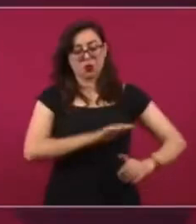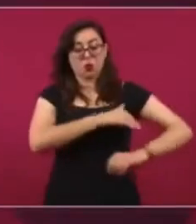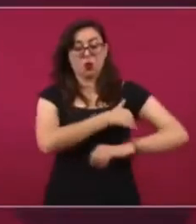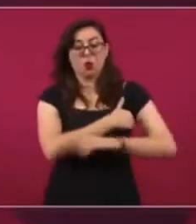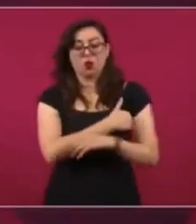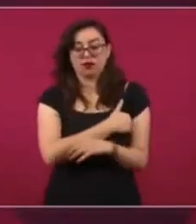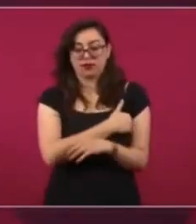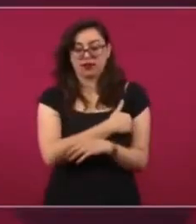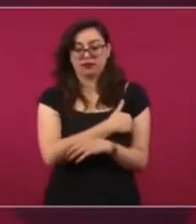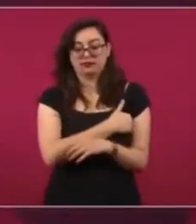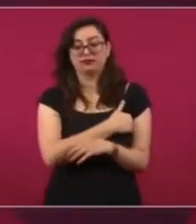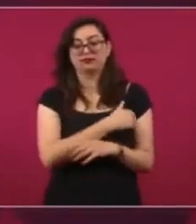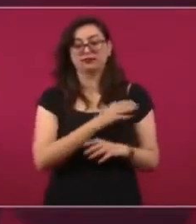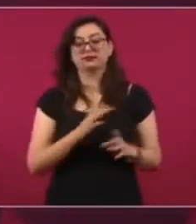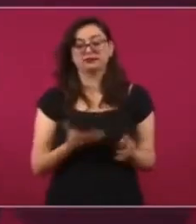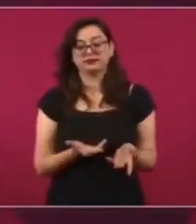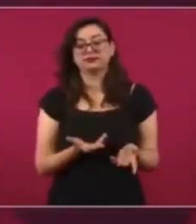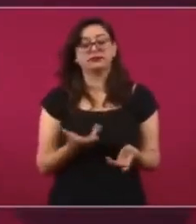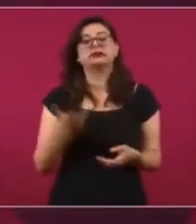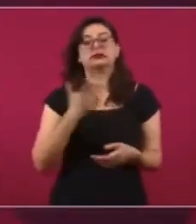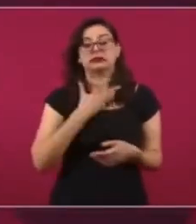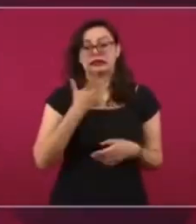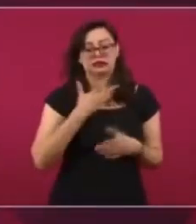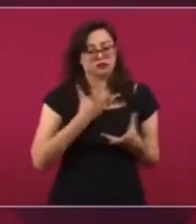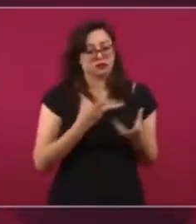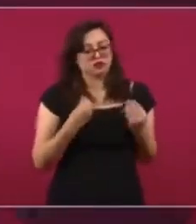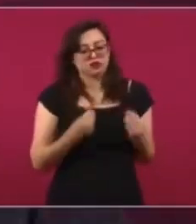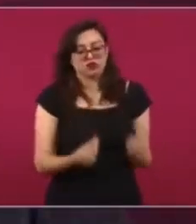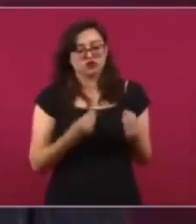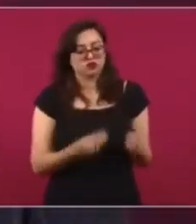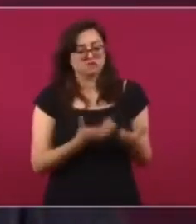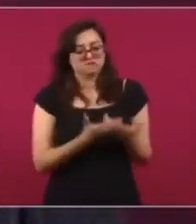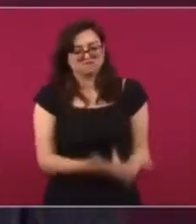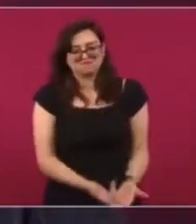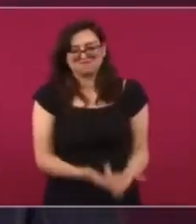petróleo. Lo que pasa es que ya nosotros ya no podemos